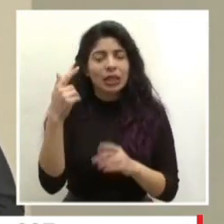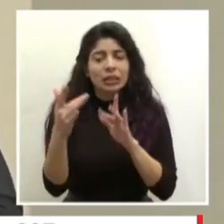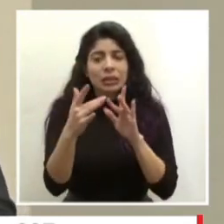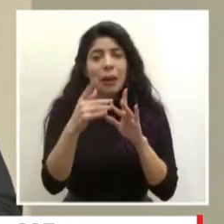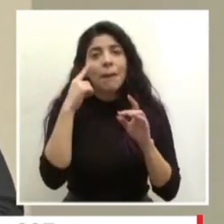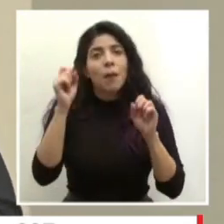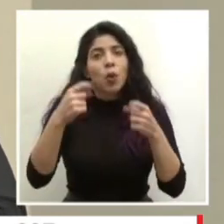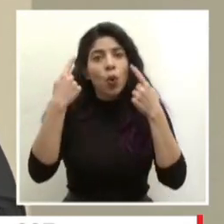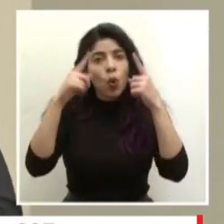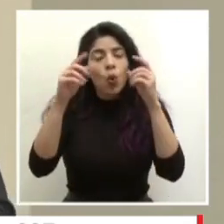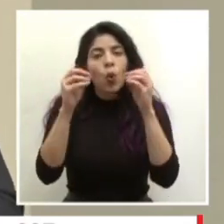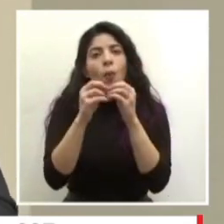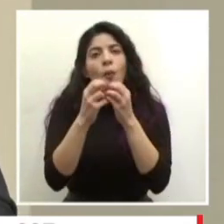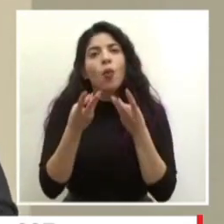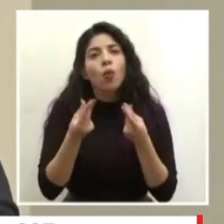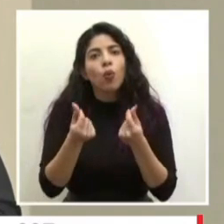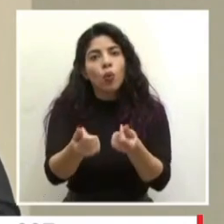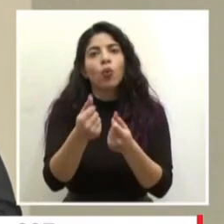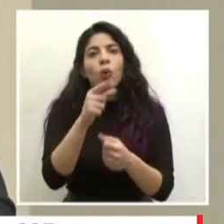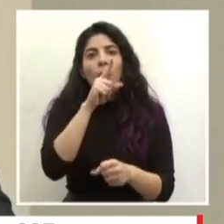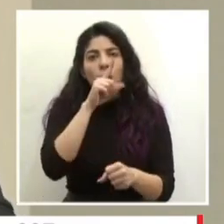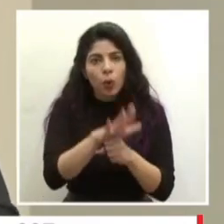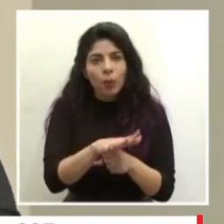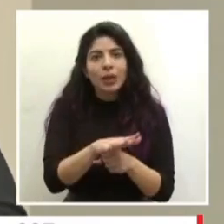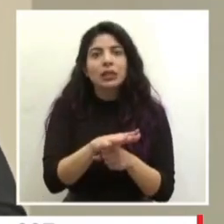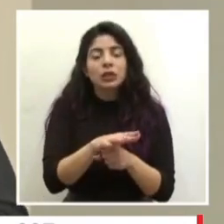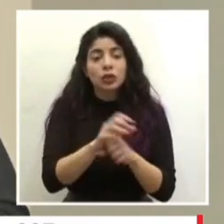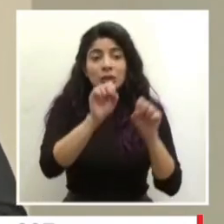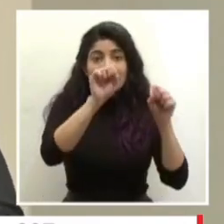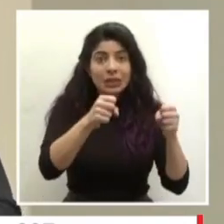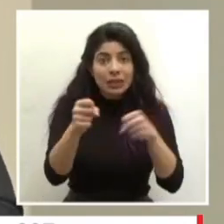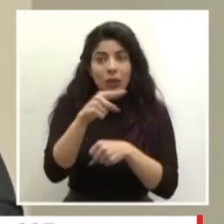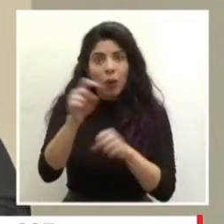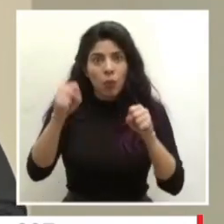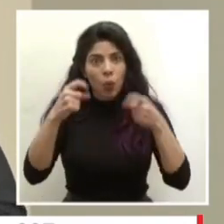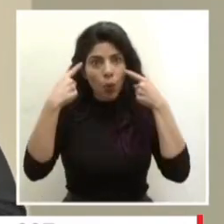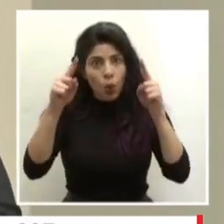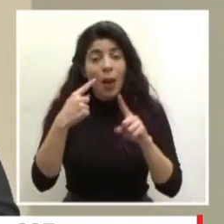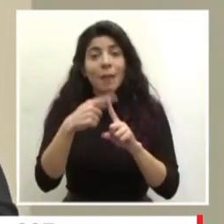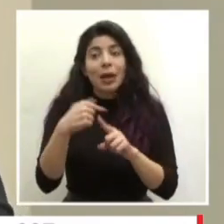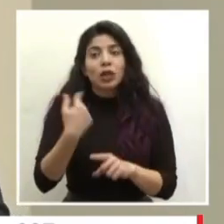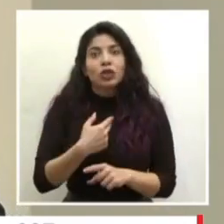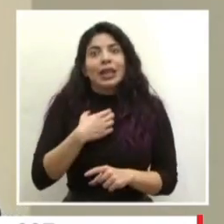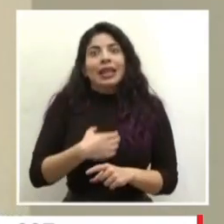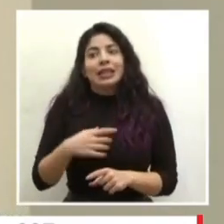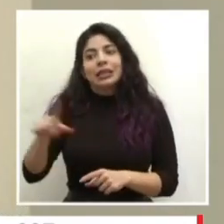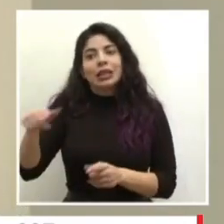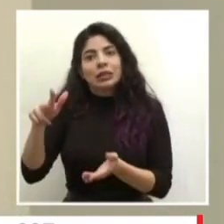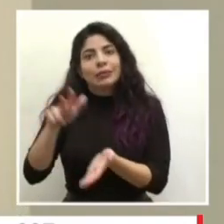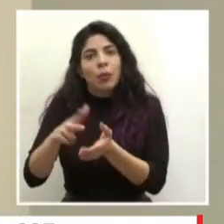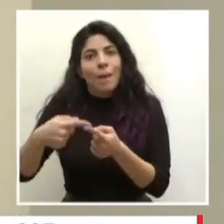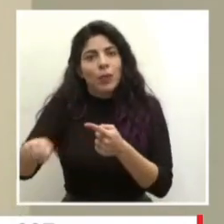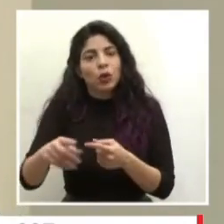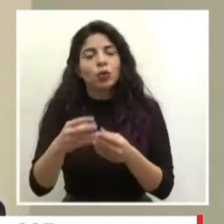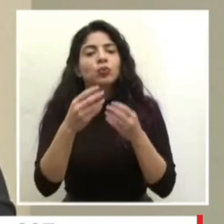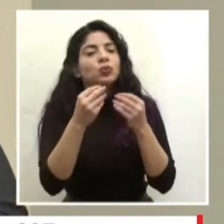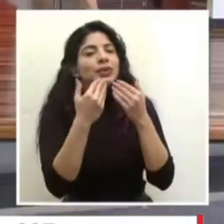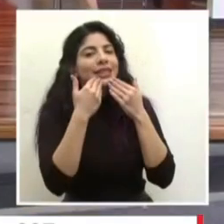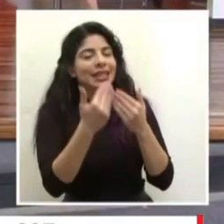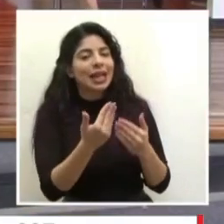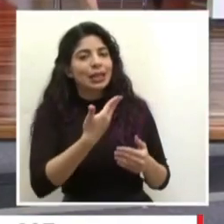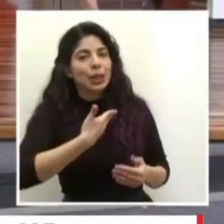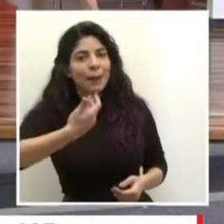lograr mayor fluidez en nuestros compromisos de generar recorte y el deseo de que esto sea aprobado muy prontamente. Muchas gracias